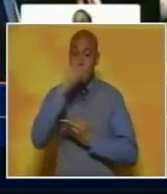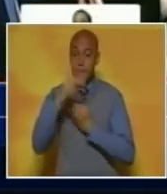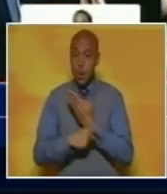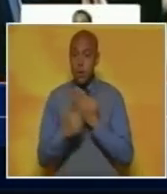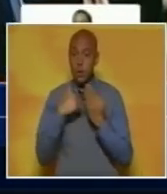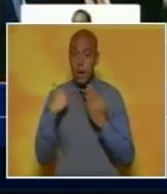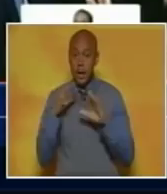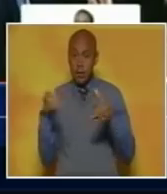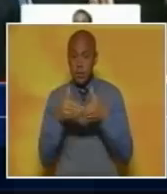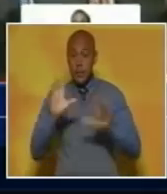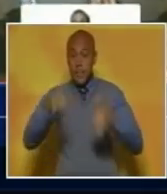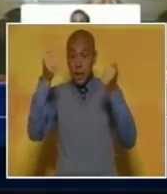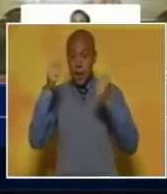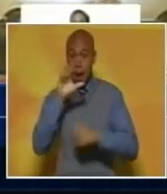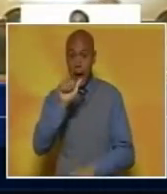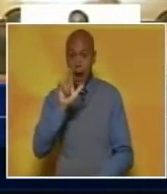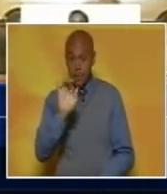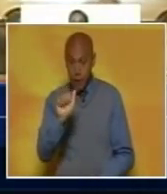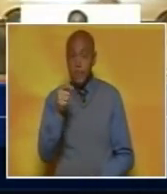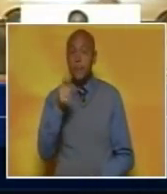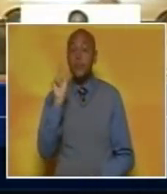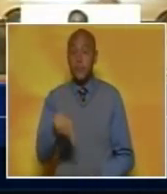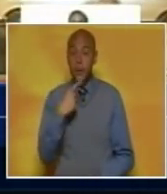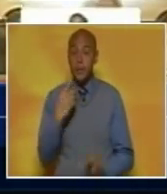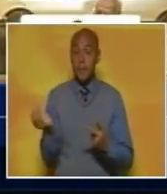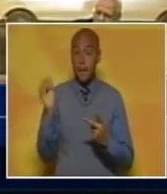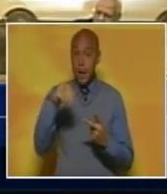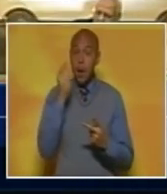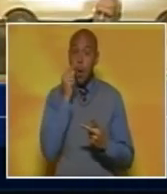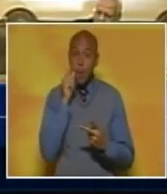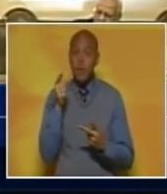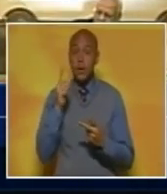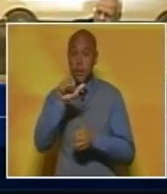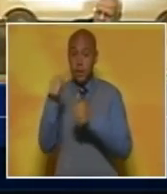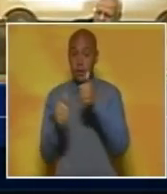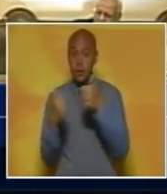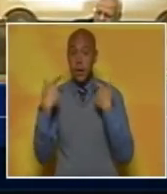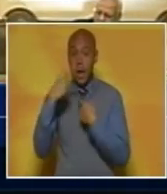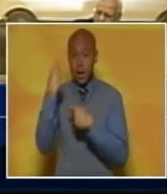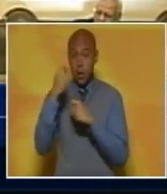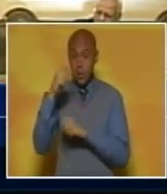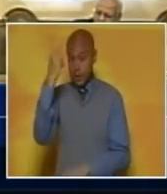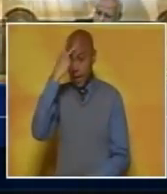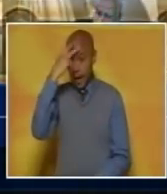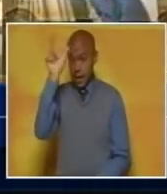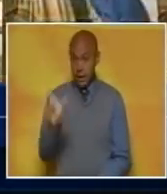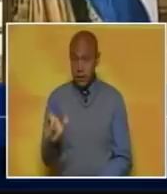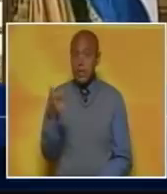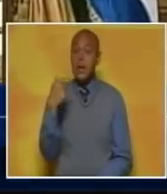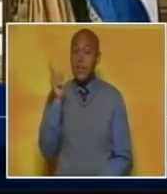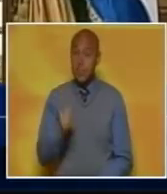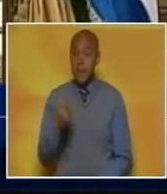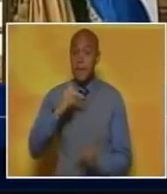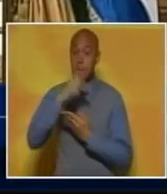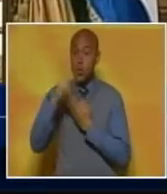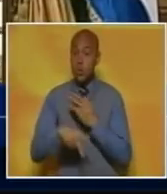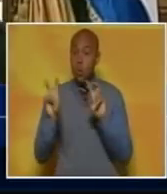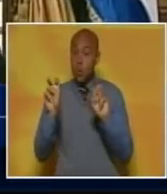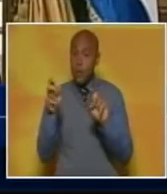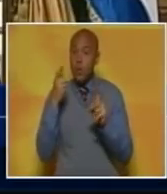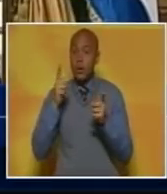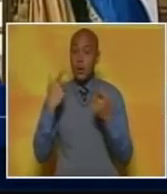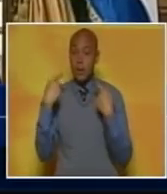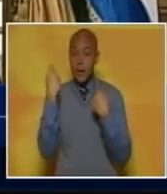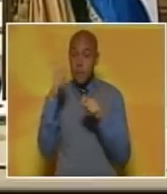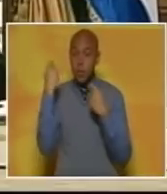gran operación. Nacional además instruyó al vicepresidente sectorial de Economía, Tarek El Aizami, a crear nuevos proyectos